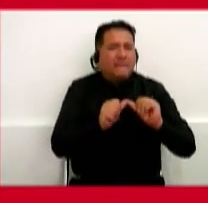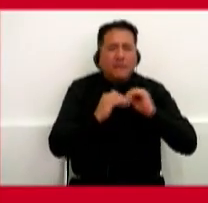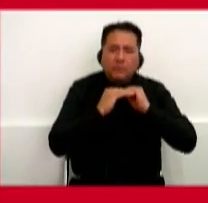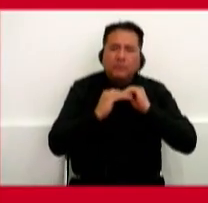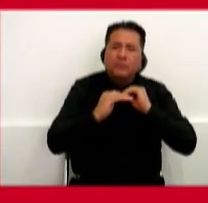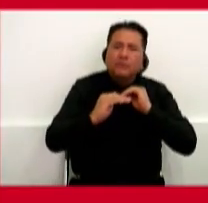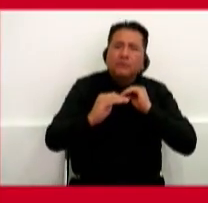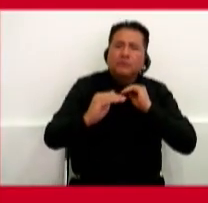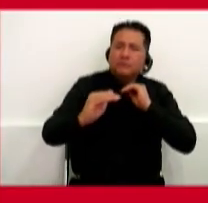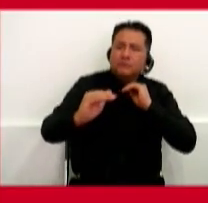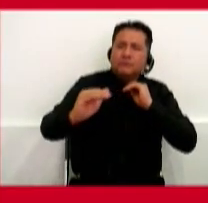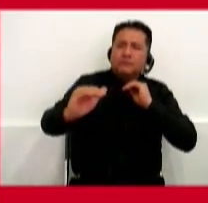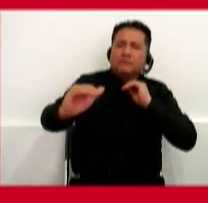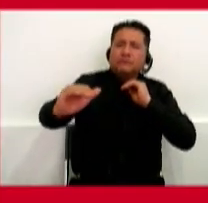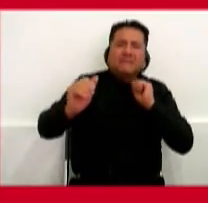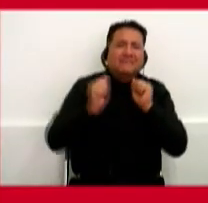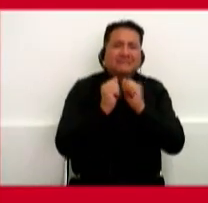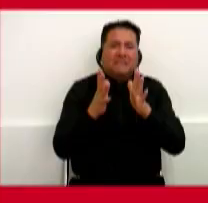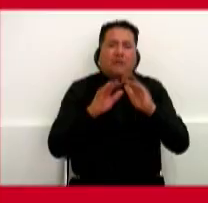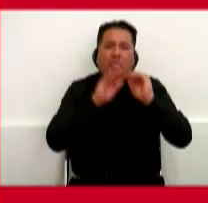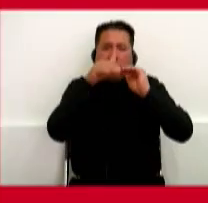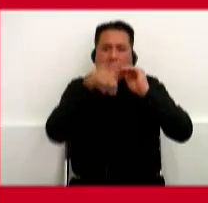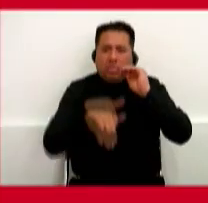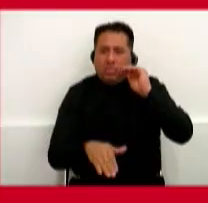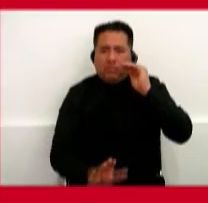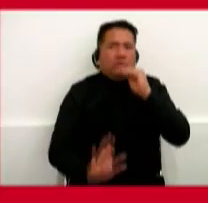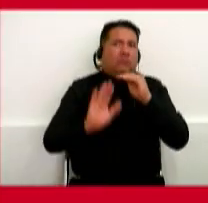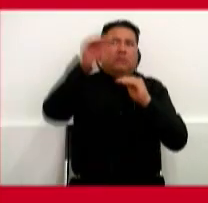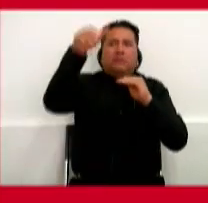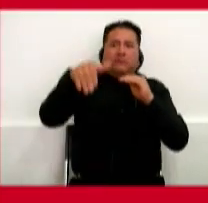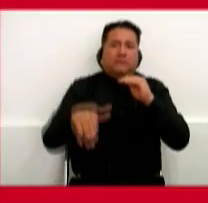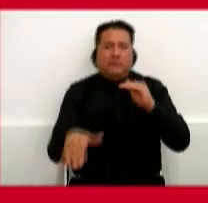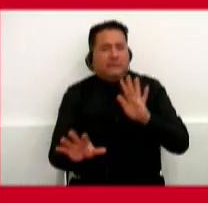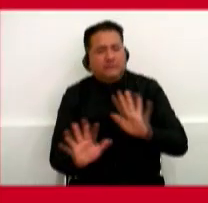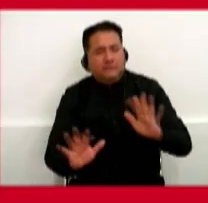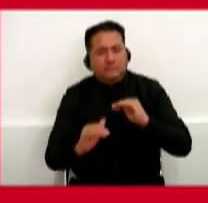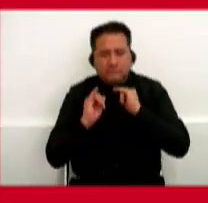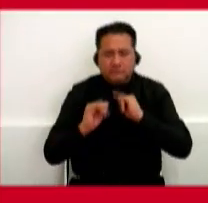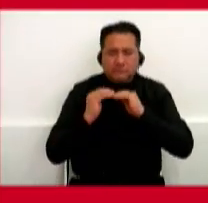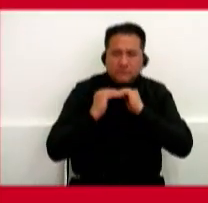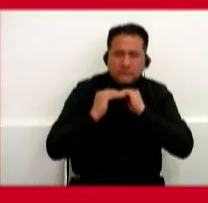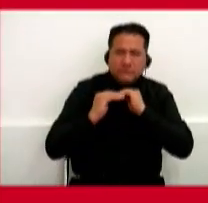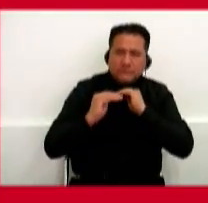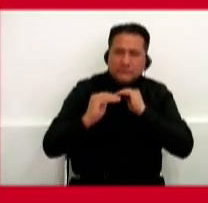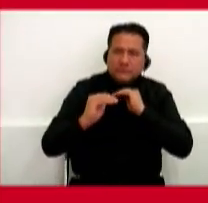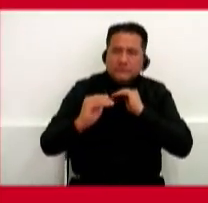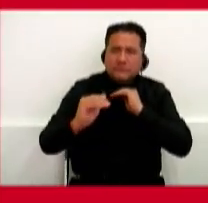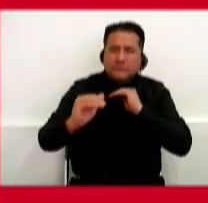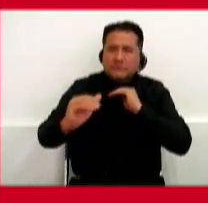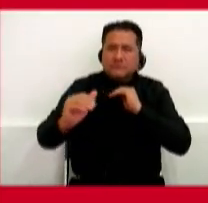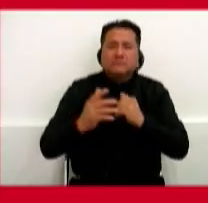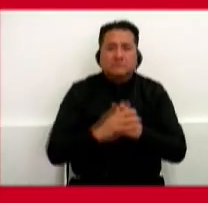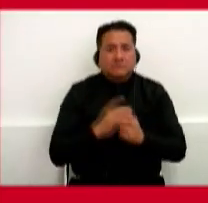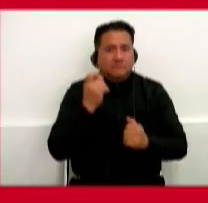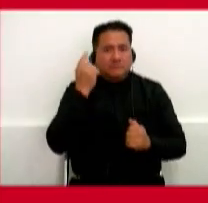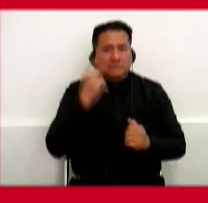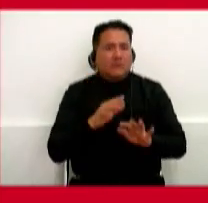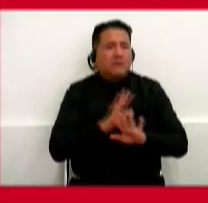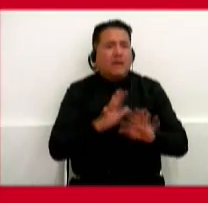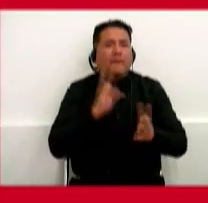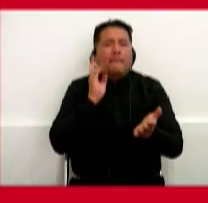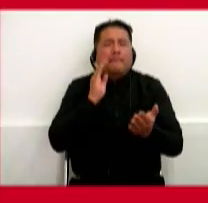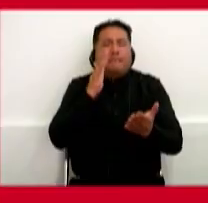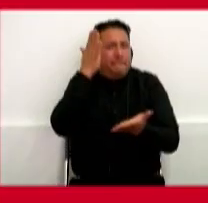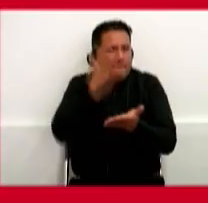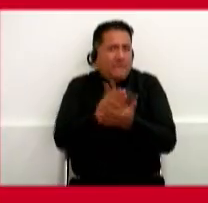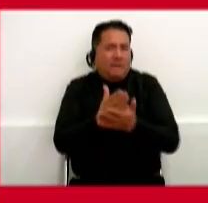Glencore. Entonces, hemos podido estructurar procesos estandarizados y así reducir la variabilidad, y no solo en el